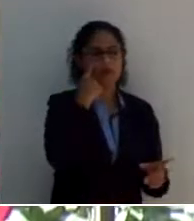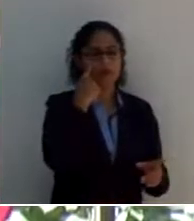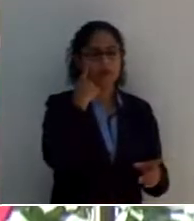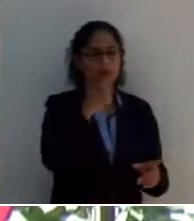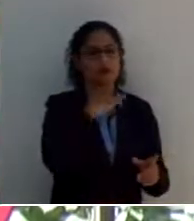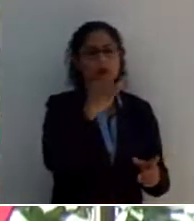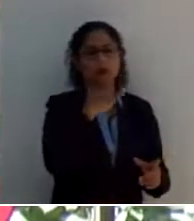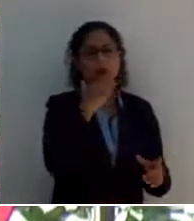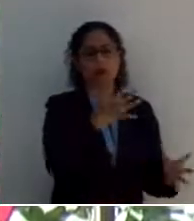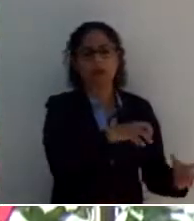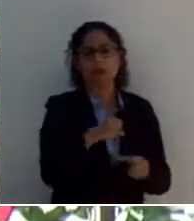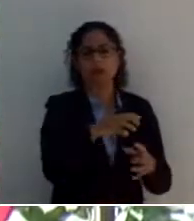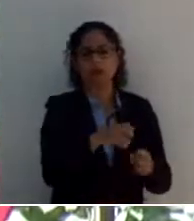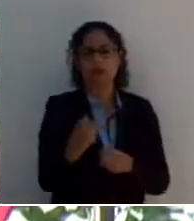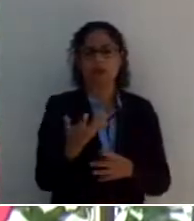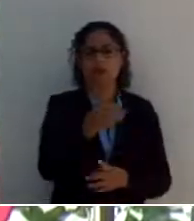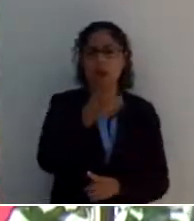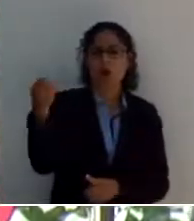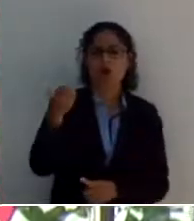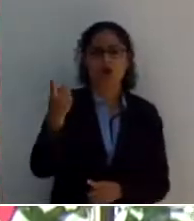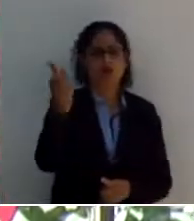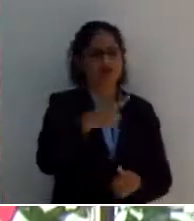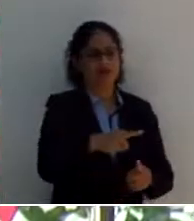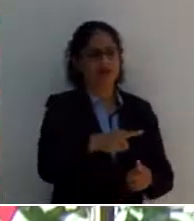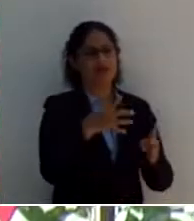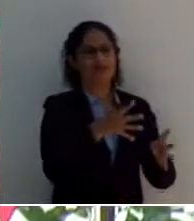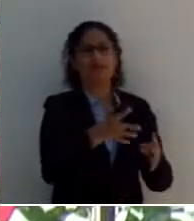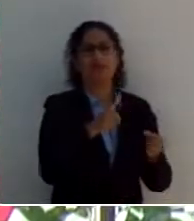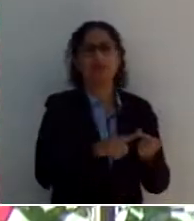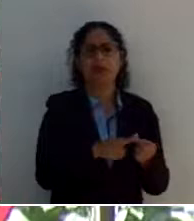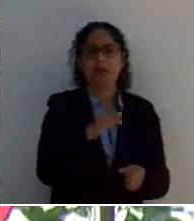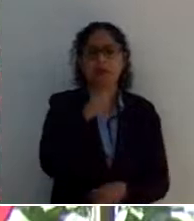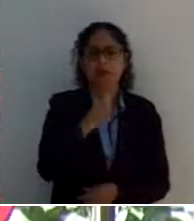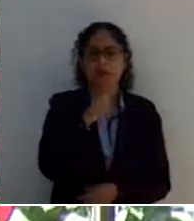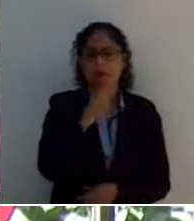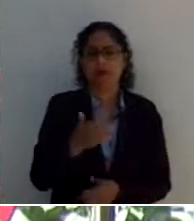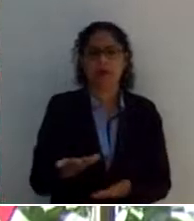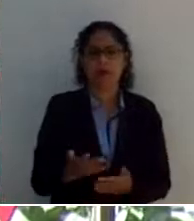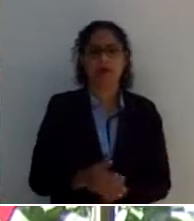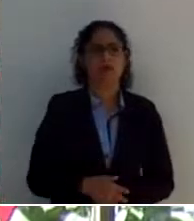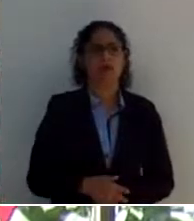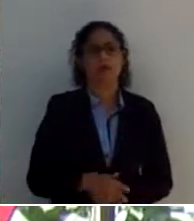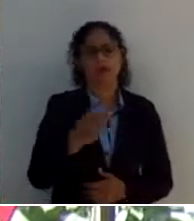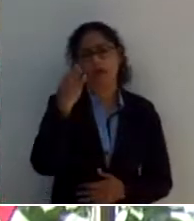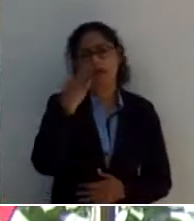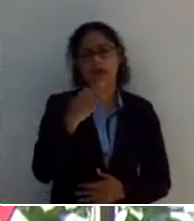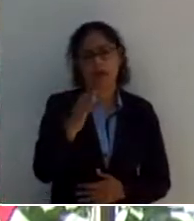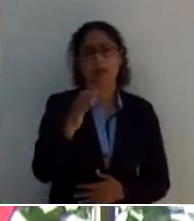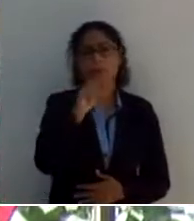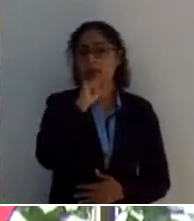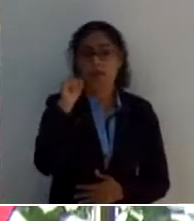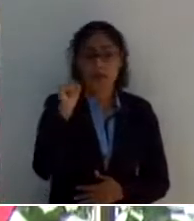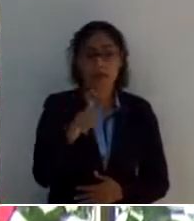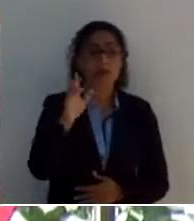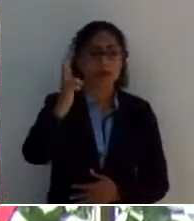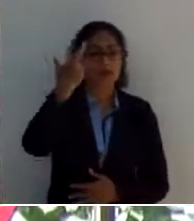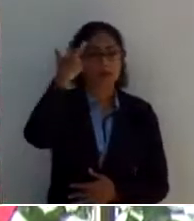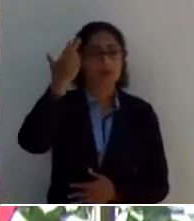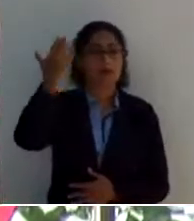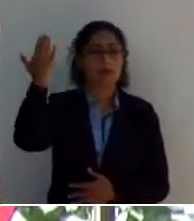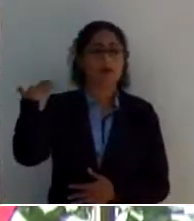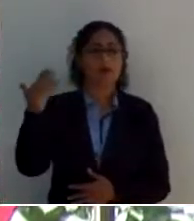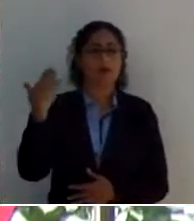extorsión. Sin ningún orden, sin reglas, sin nada. Pero no hay que ir lejos. Aquí mismo